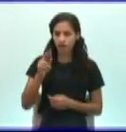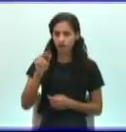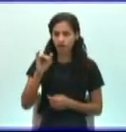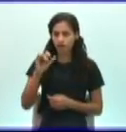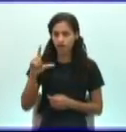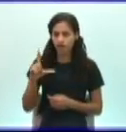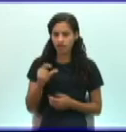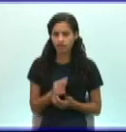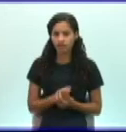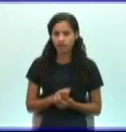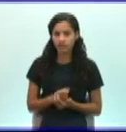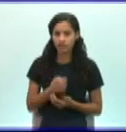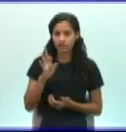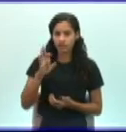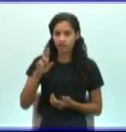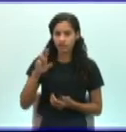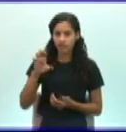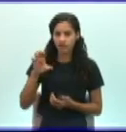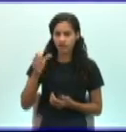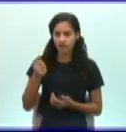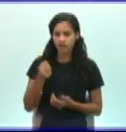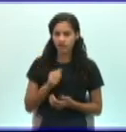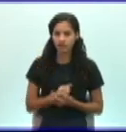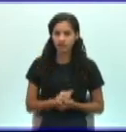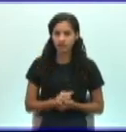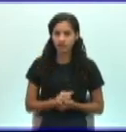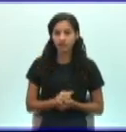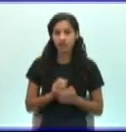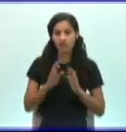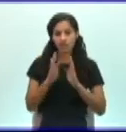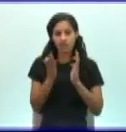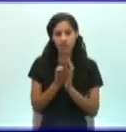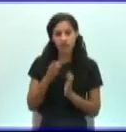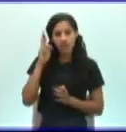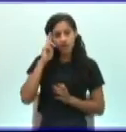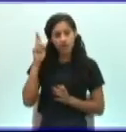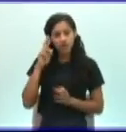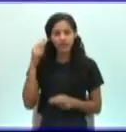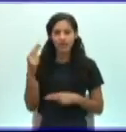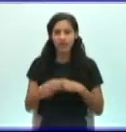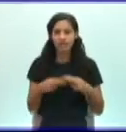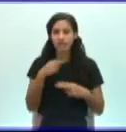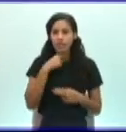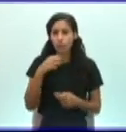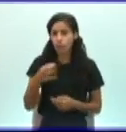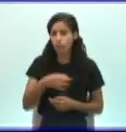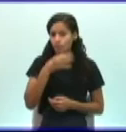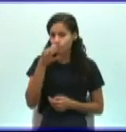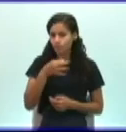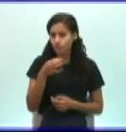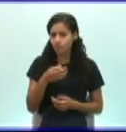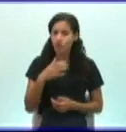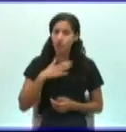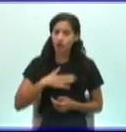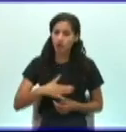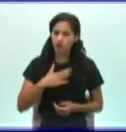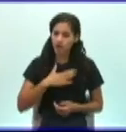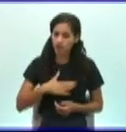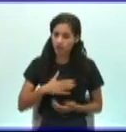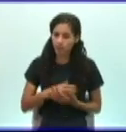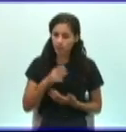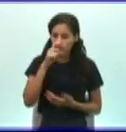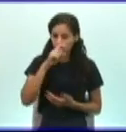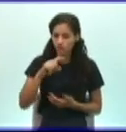barril, fresa. Familiares, recuerden realizar el dictado despacio, que los